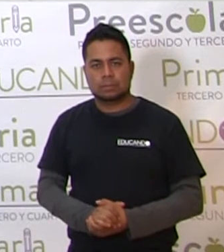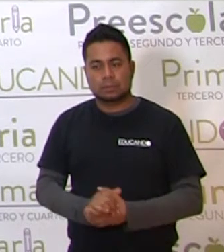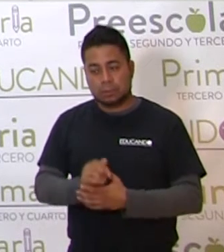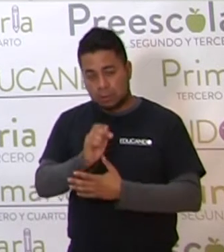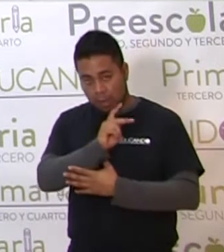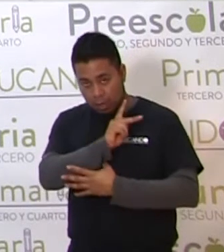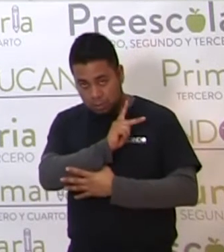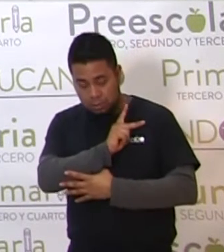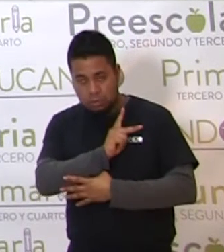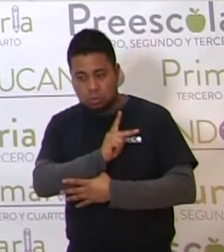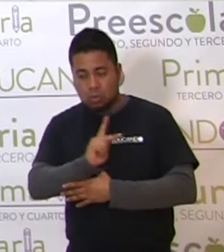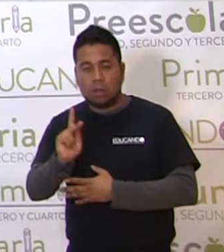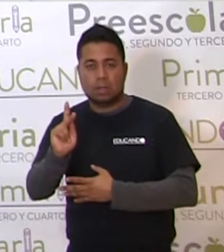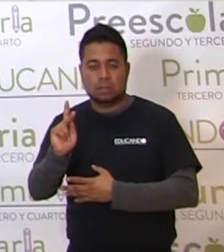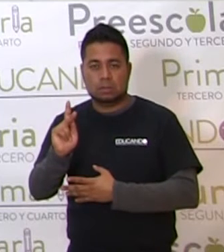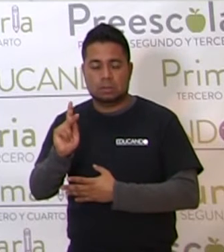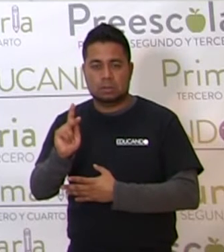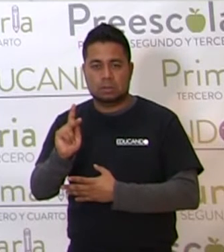ellas